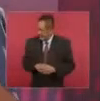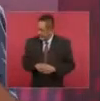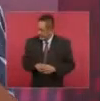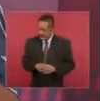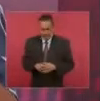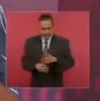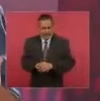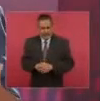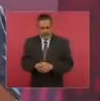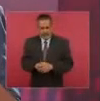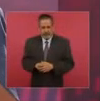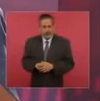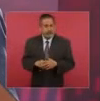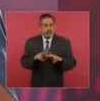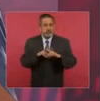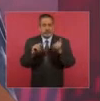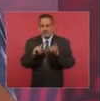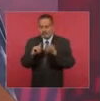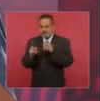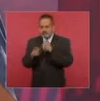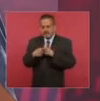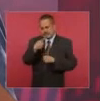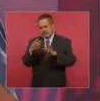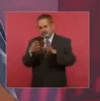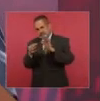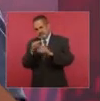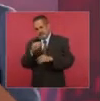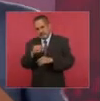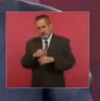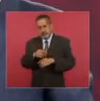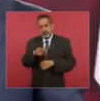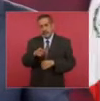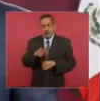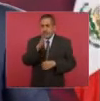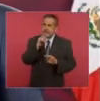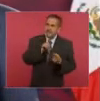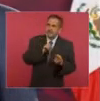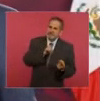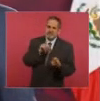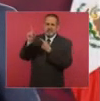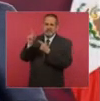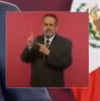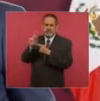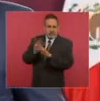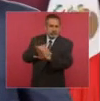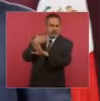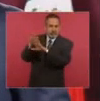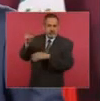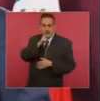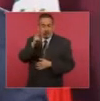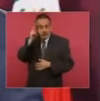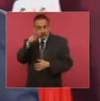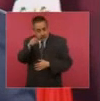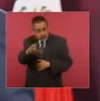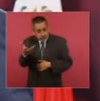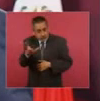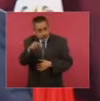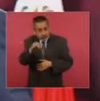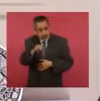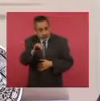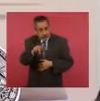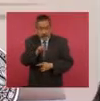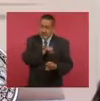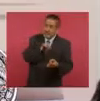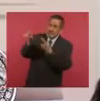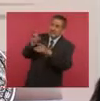pero nadie se había atrevido a insultar al papa como lo hace